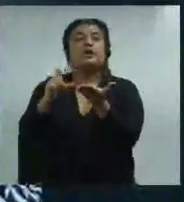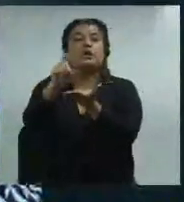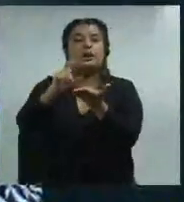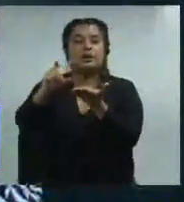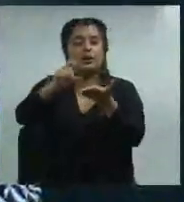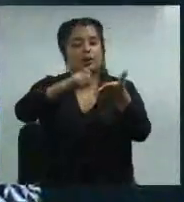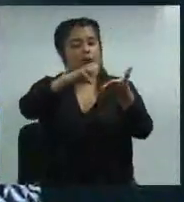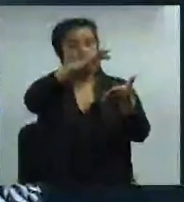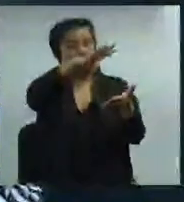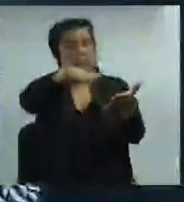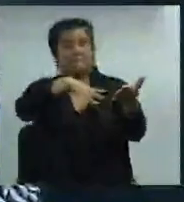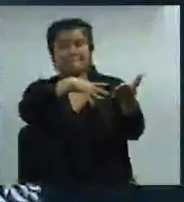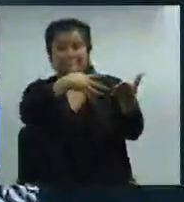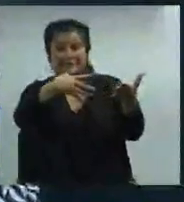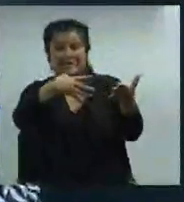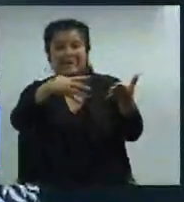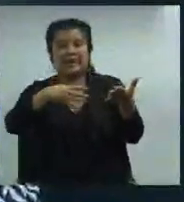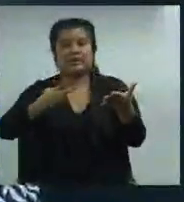y